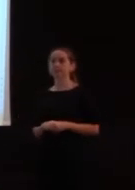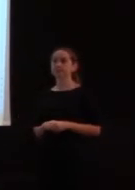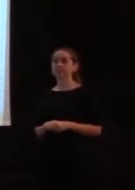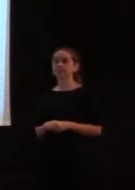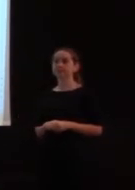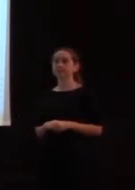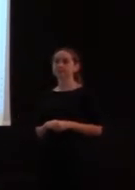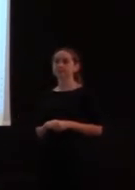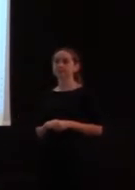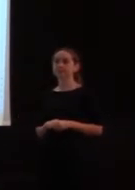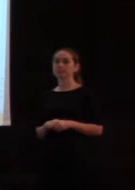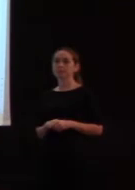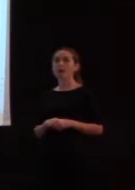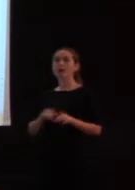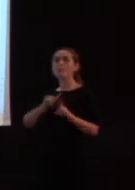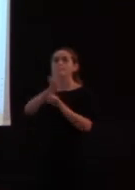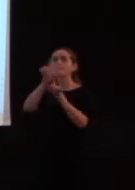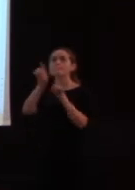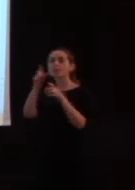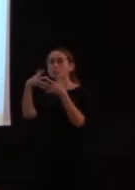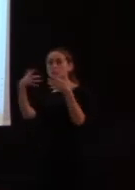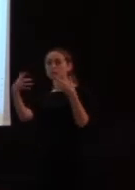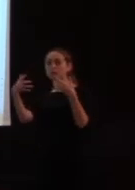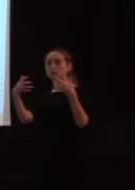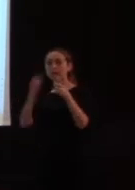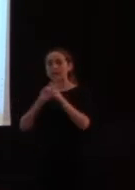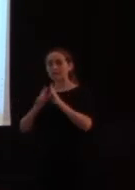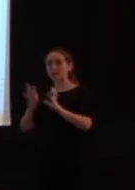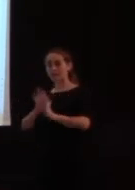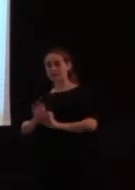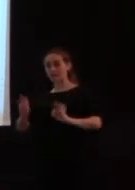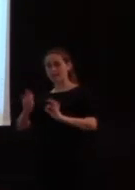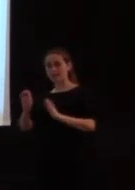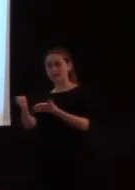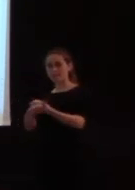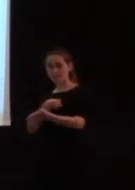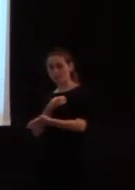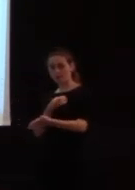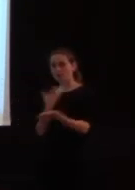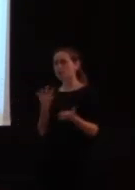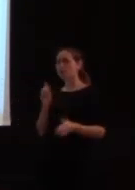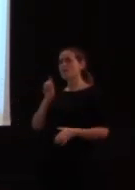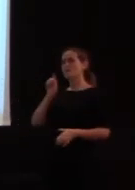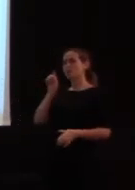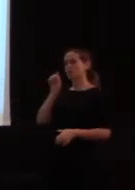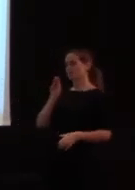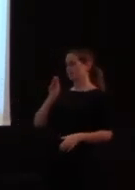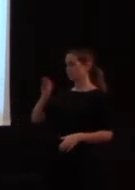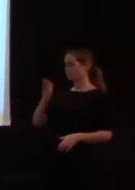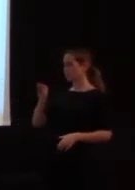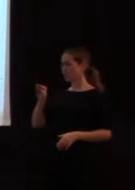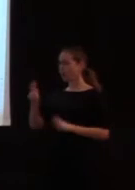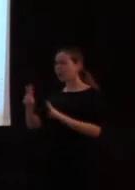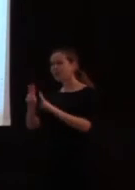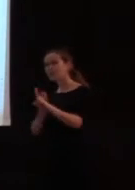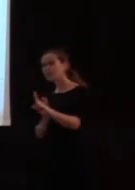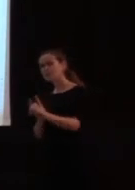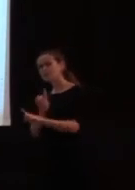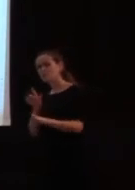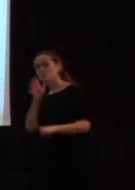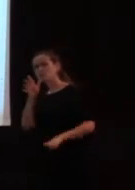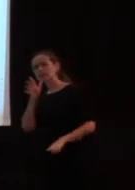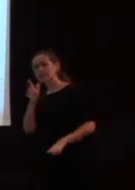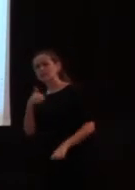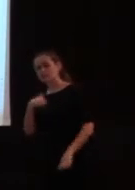deja una pregunta en blanco. El profesor le pregunta, oye, ¿cómo has dejado esta pregunta en blanco si yo sé que tú sabes la